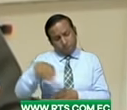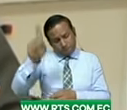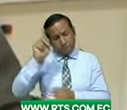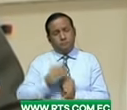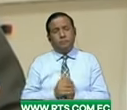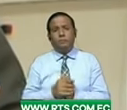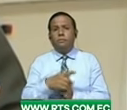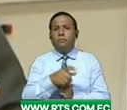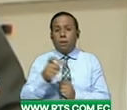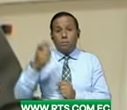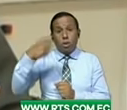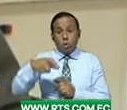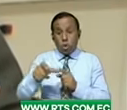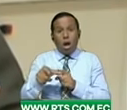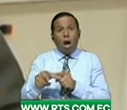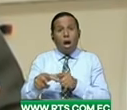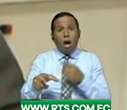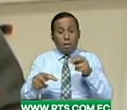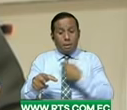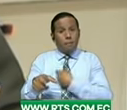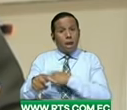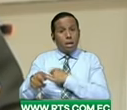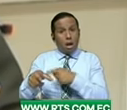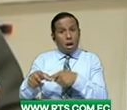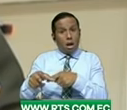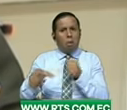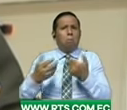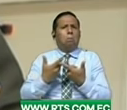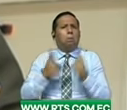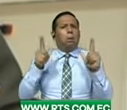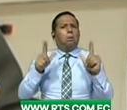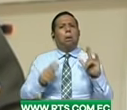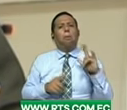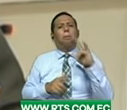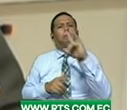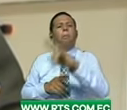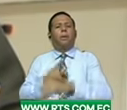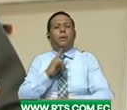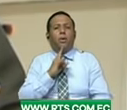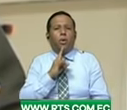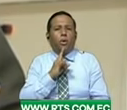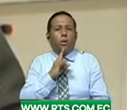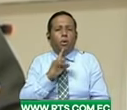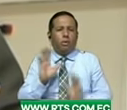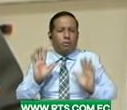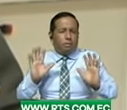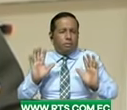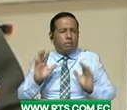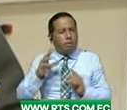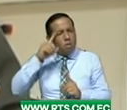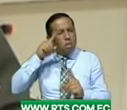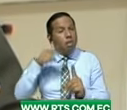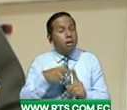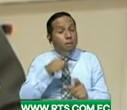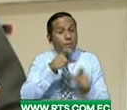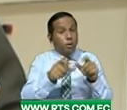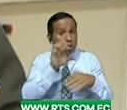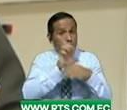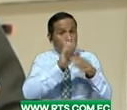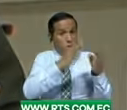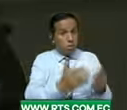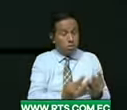necesitan visa para llegar hacia los Estados Unidos. Entonces, la intención es hacer creer que estas personas ecuatorianas tienen